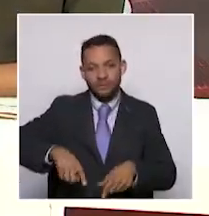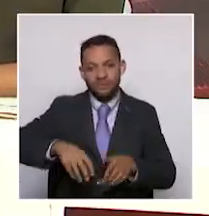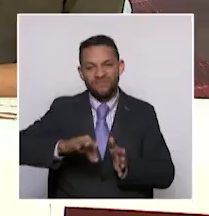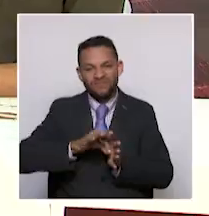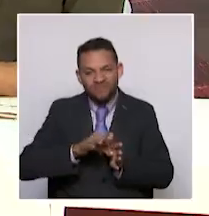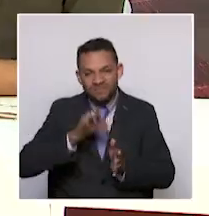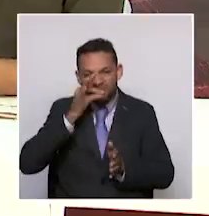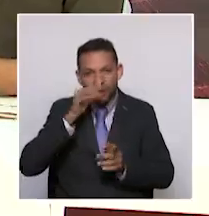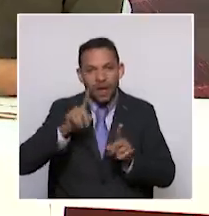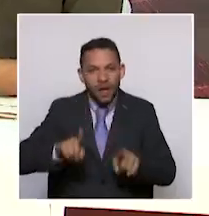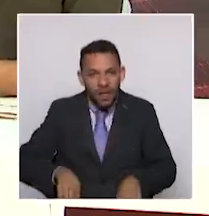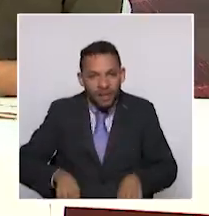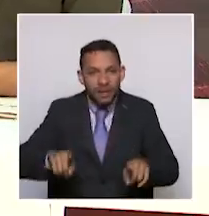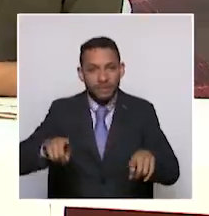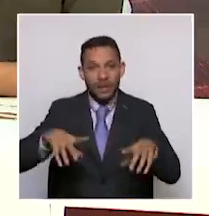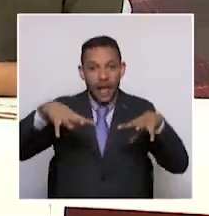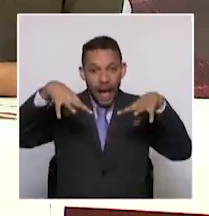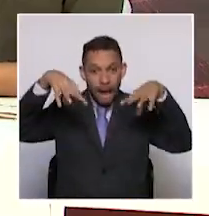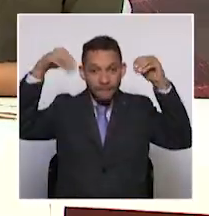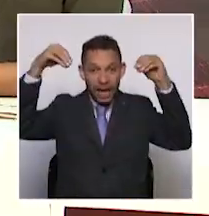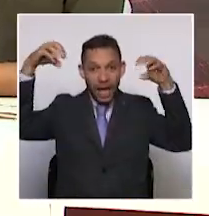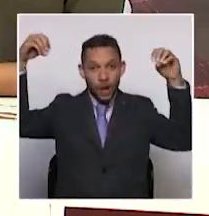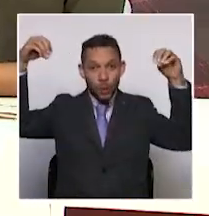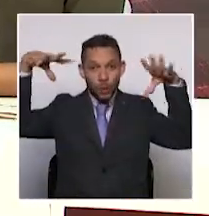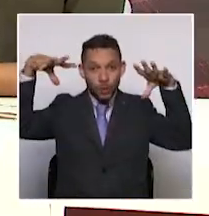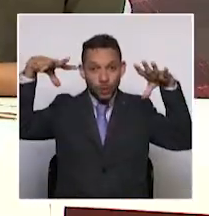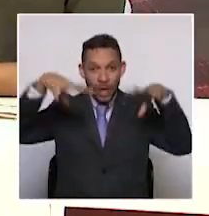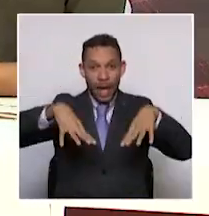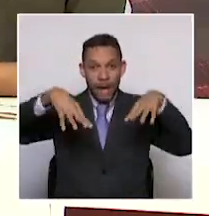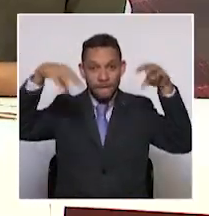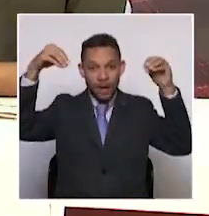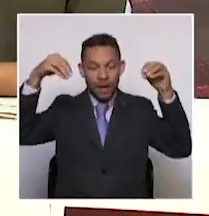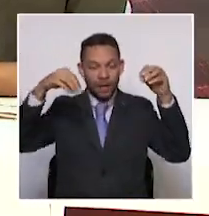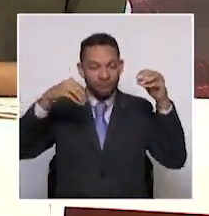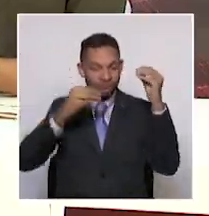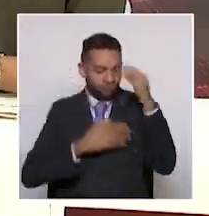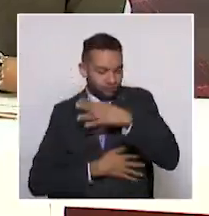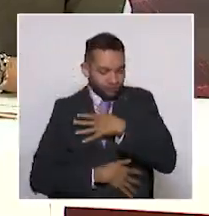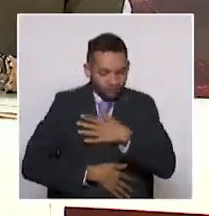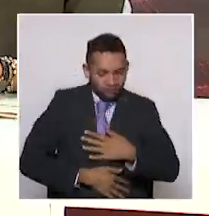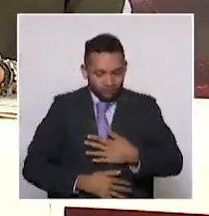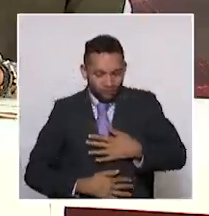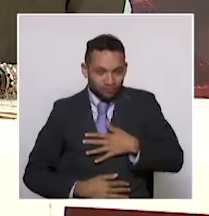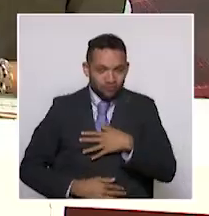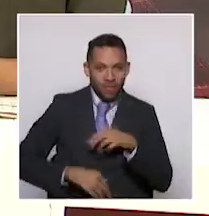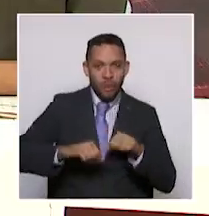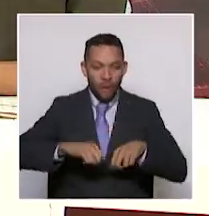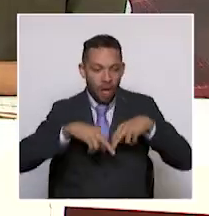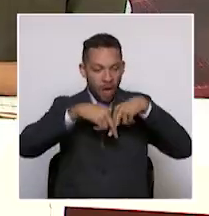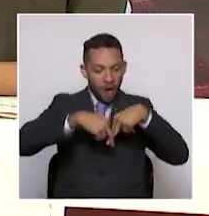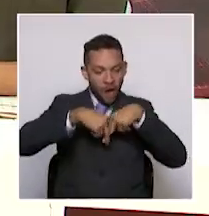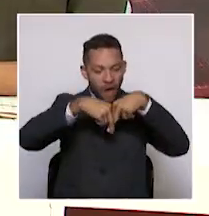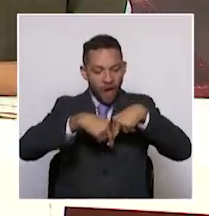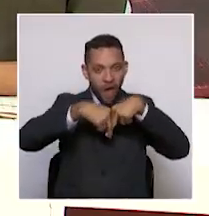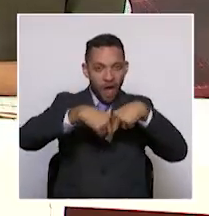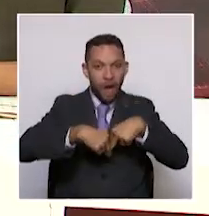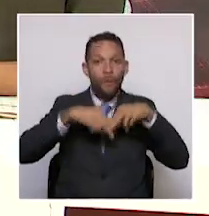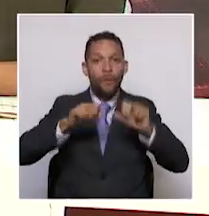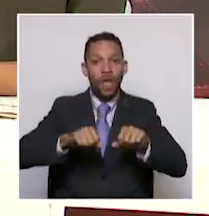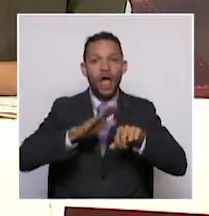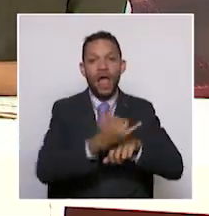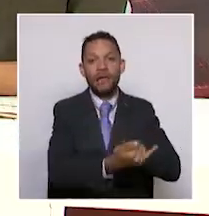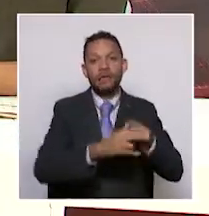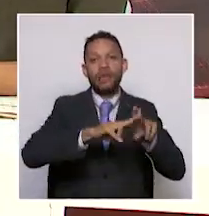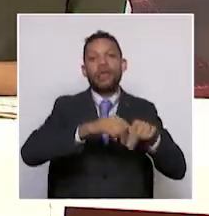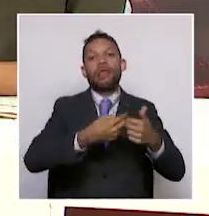los famosos apagones, que es la suspensión de la luz después de medianoche para que se mantengan relaciones sexuales. Por